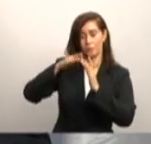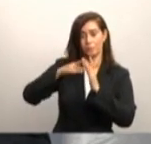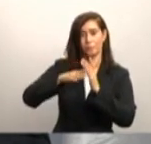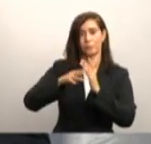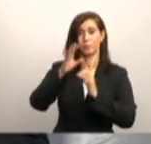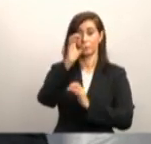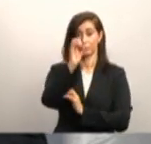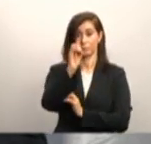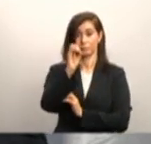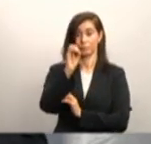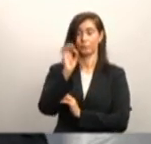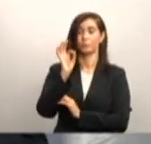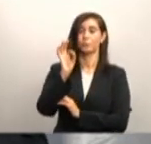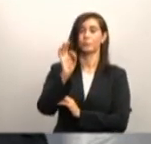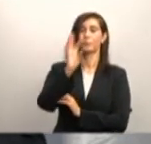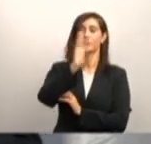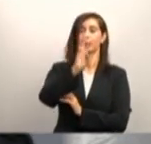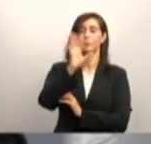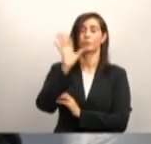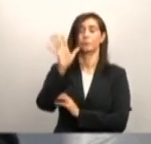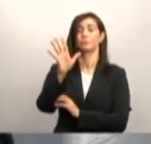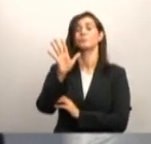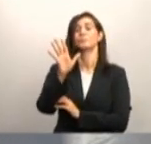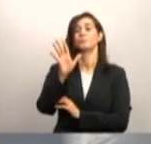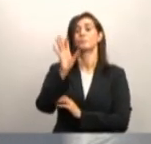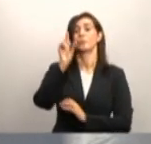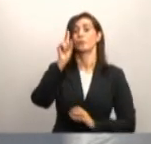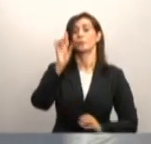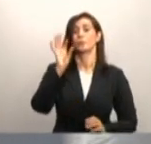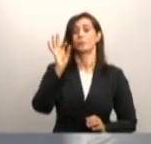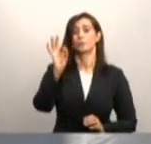entre 0.65 y